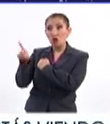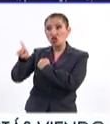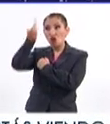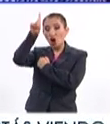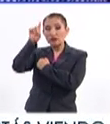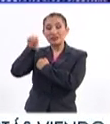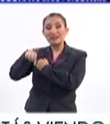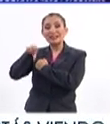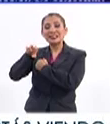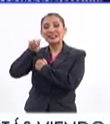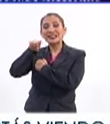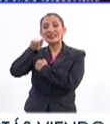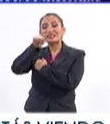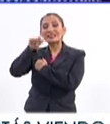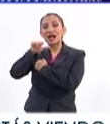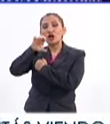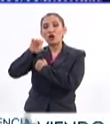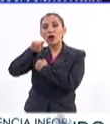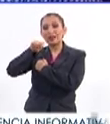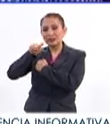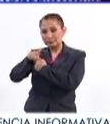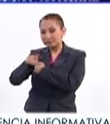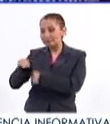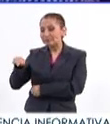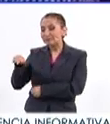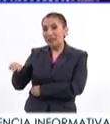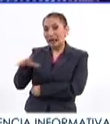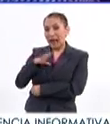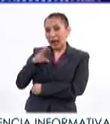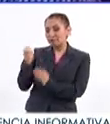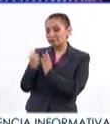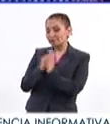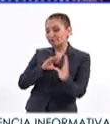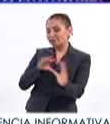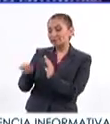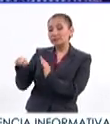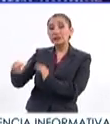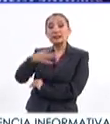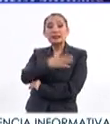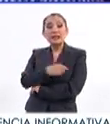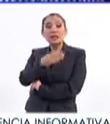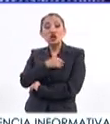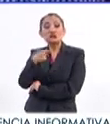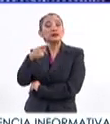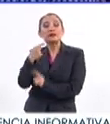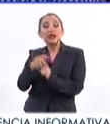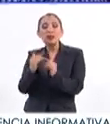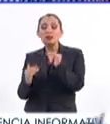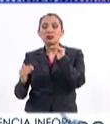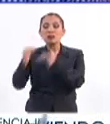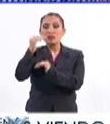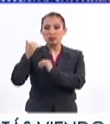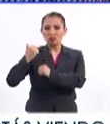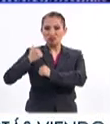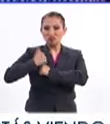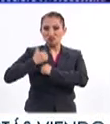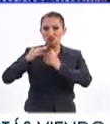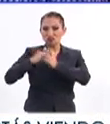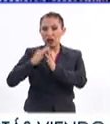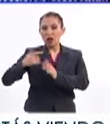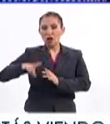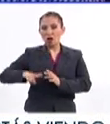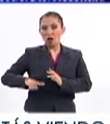patrono era Quetzalcóatl, y en donde se educaba a los hijos de los grandes guerreros, de